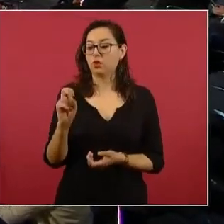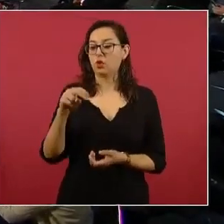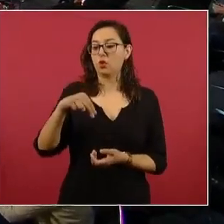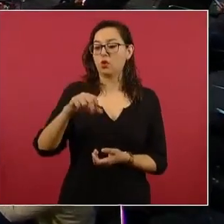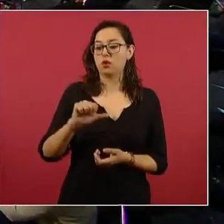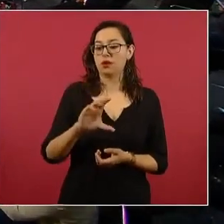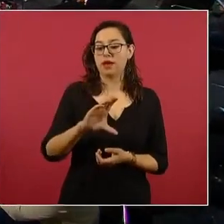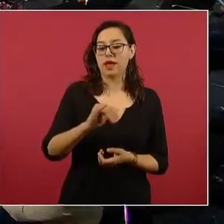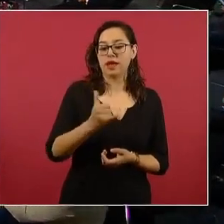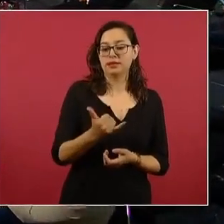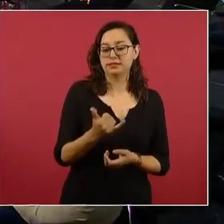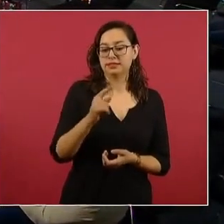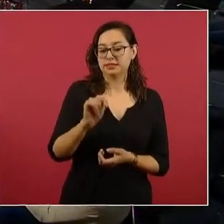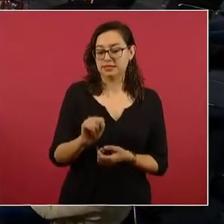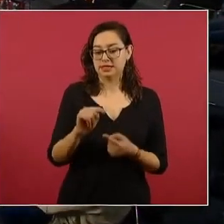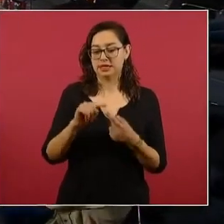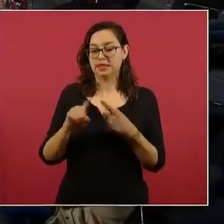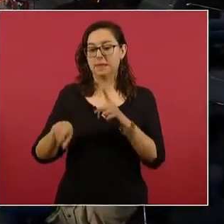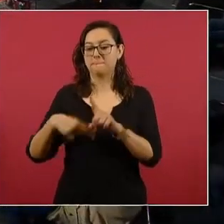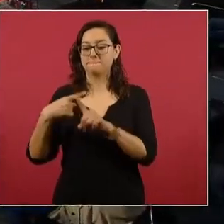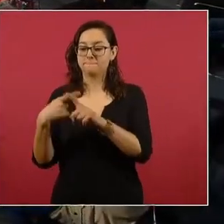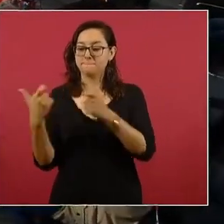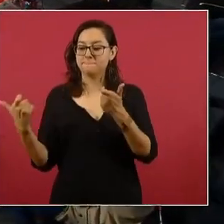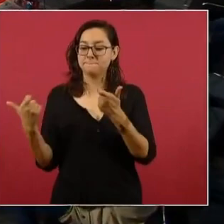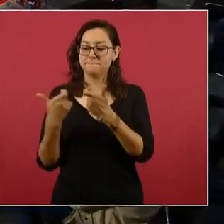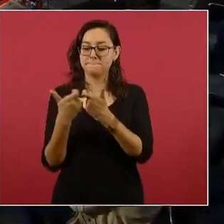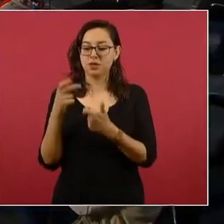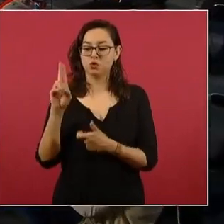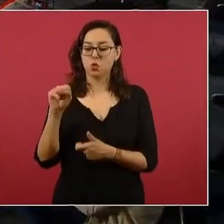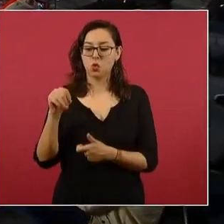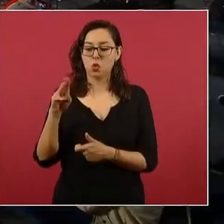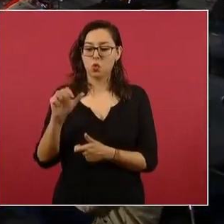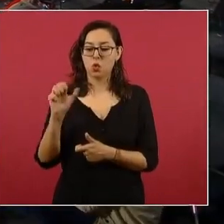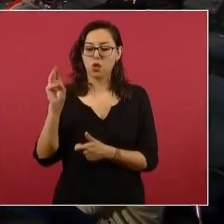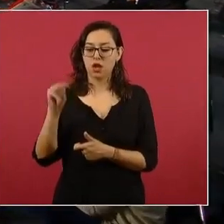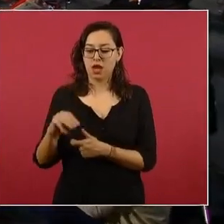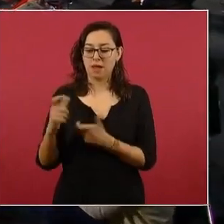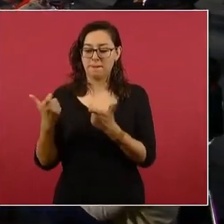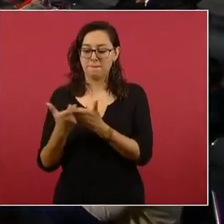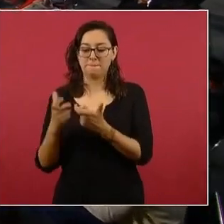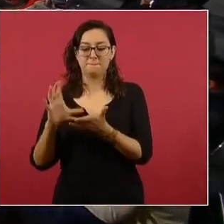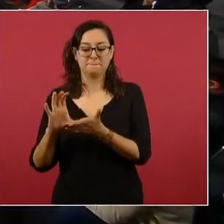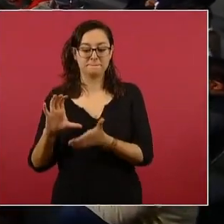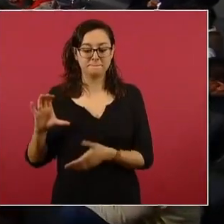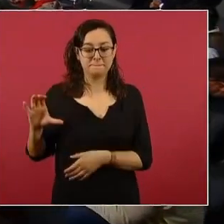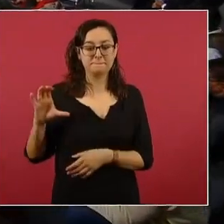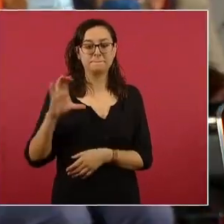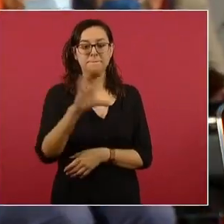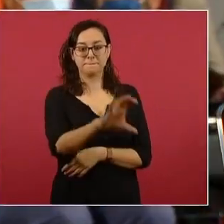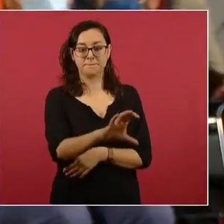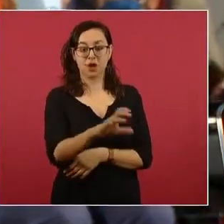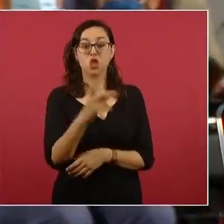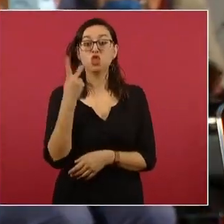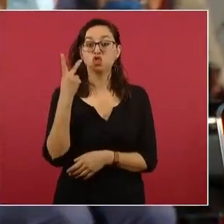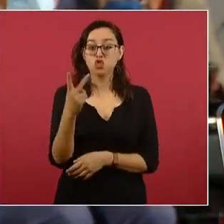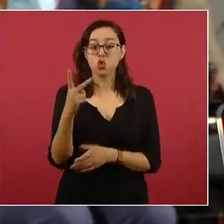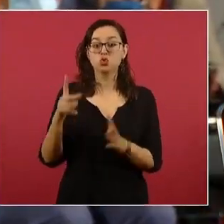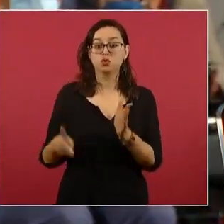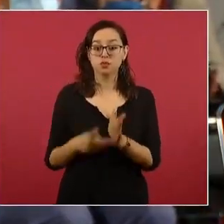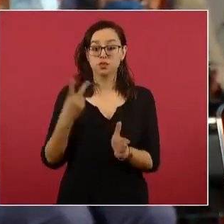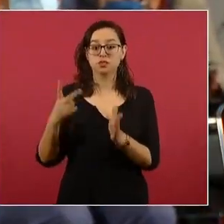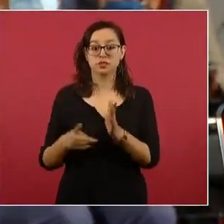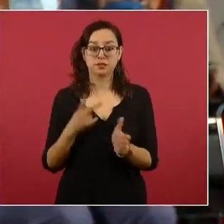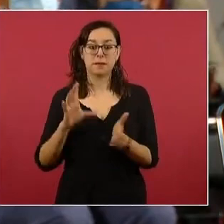dinero propio de la Universidad Nacional Autónoma de México. El problema fue que la UNAM pagó por adelantado las 2 veces que